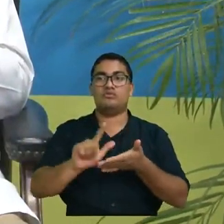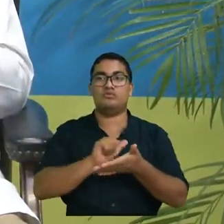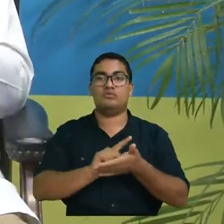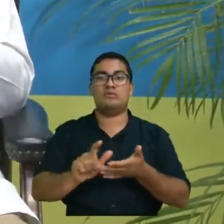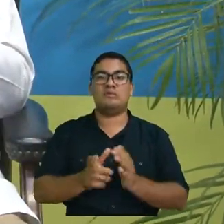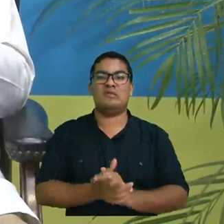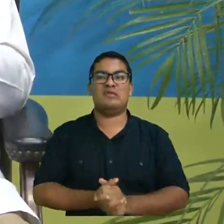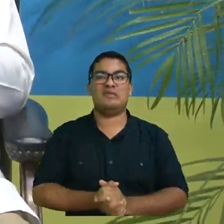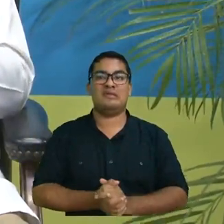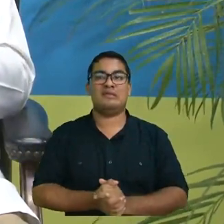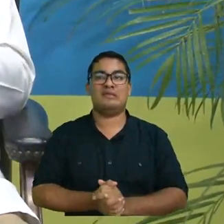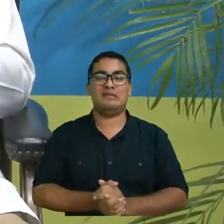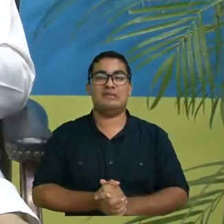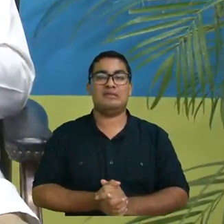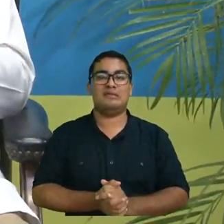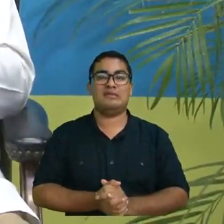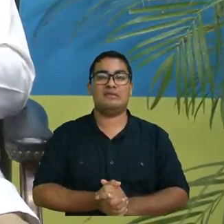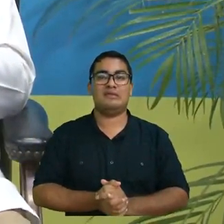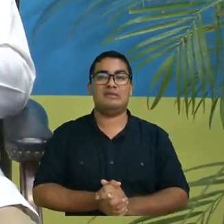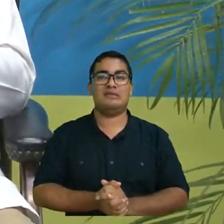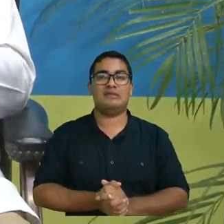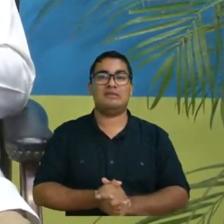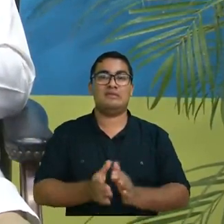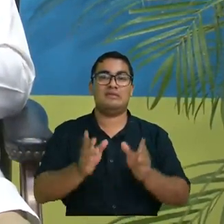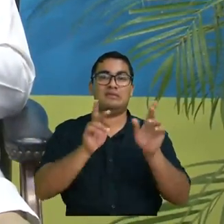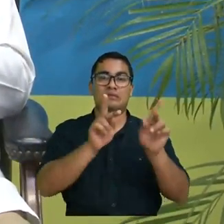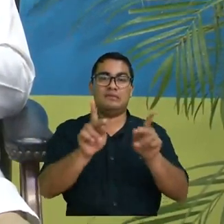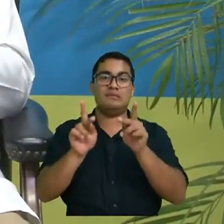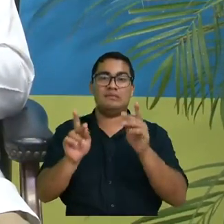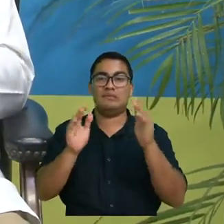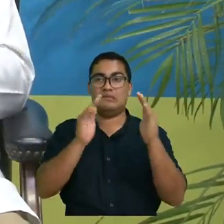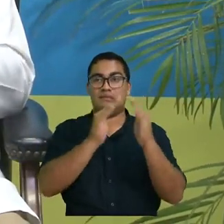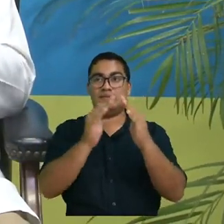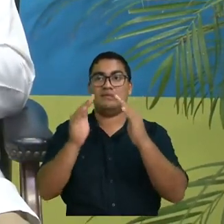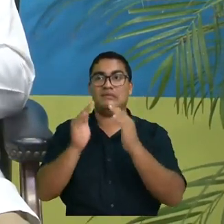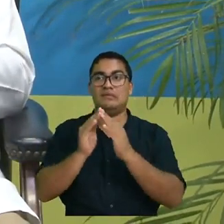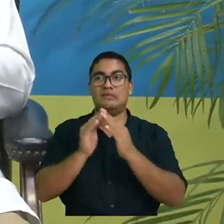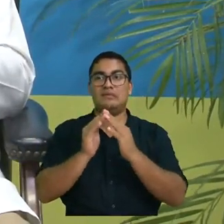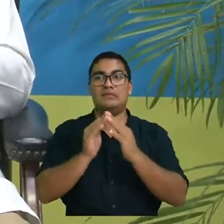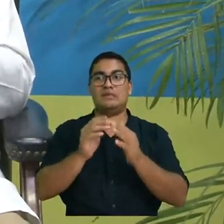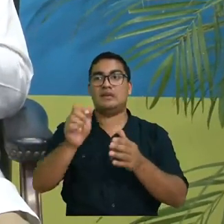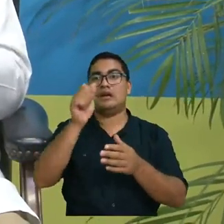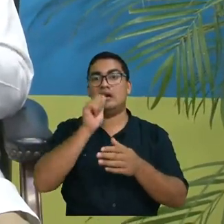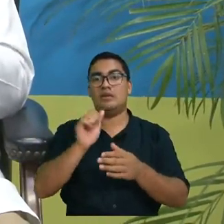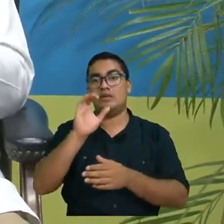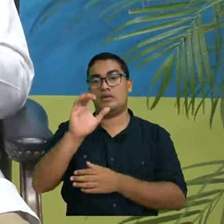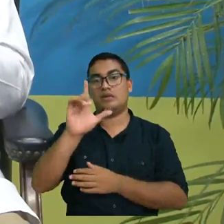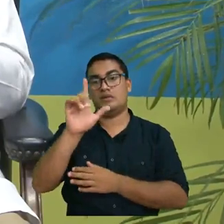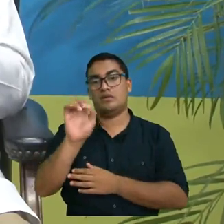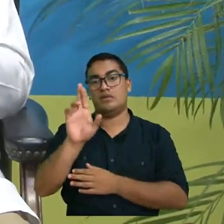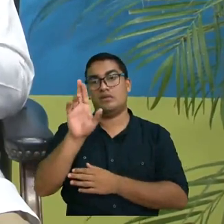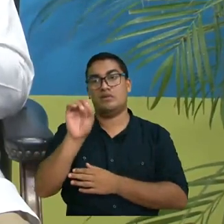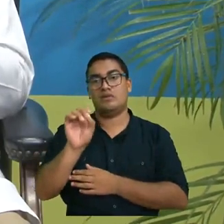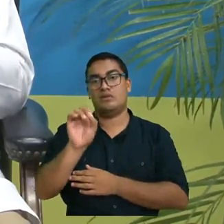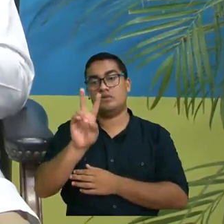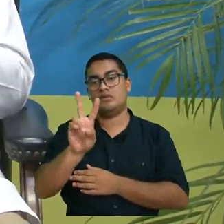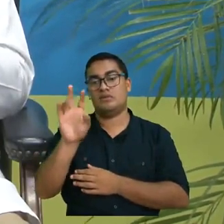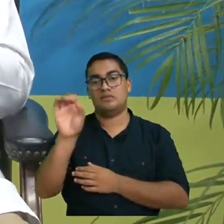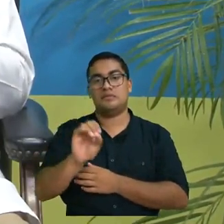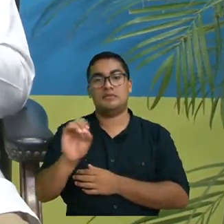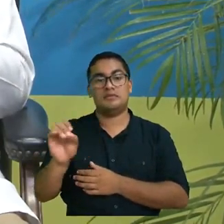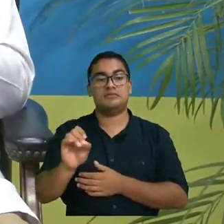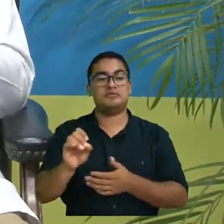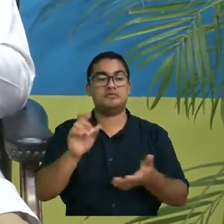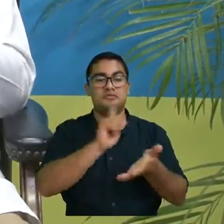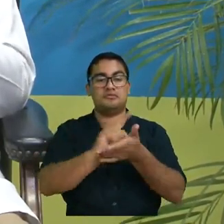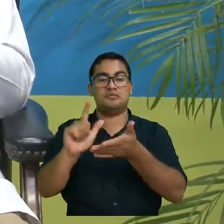tocado. Se le recomienda a las poblaciones en las casas desinfectar con un agua con cloro al 2%.